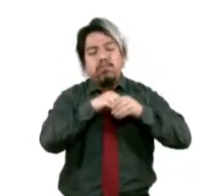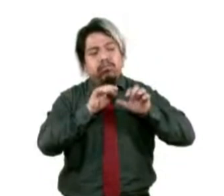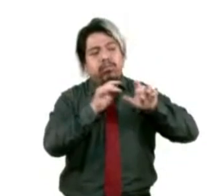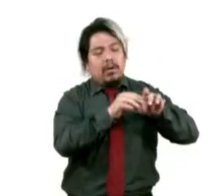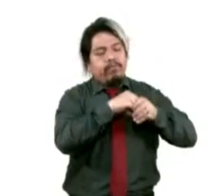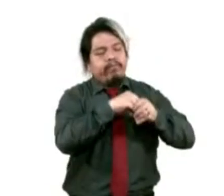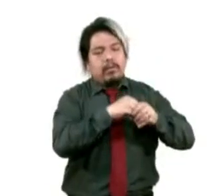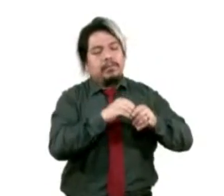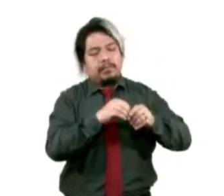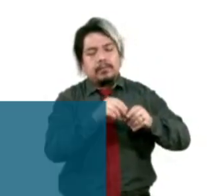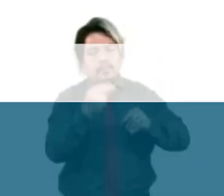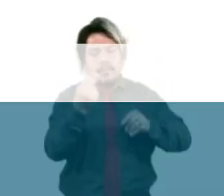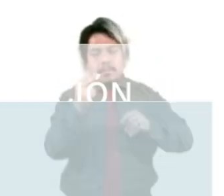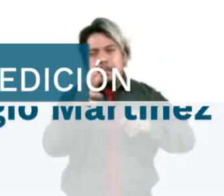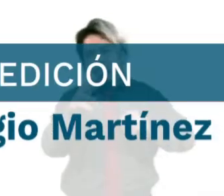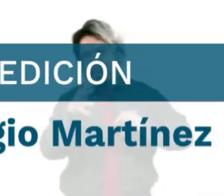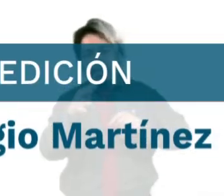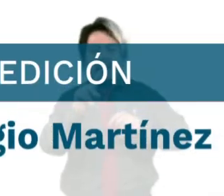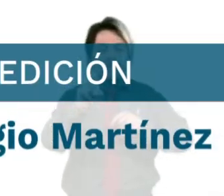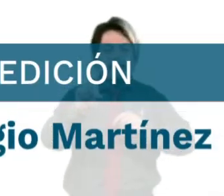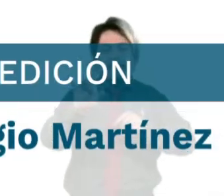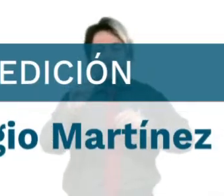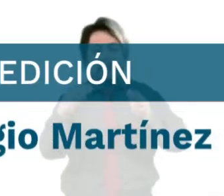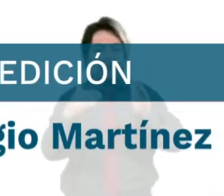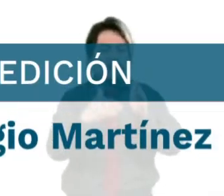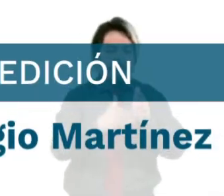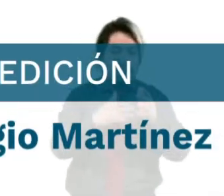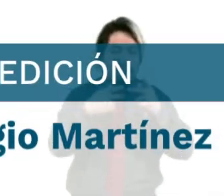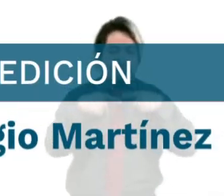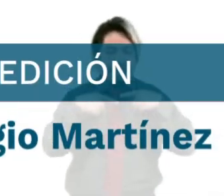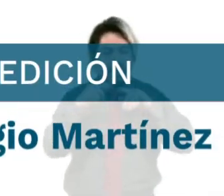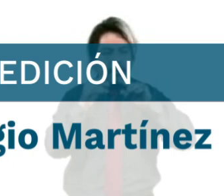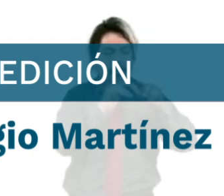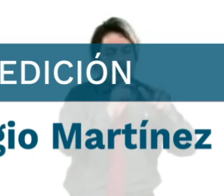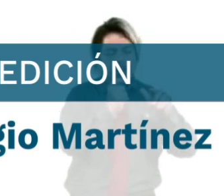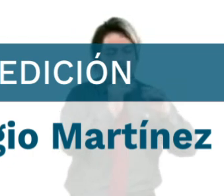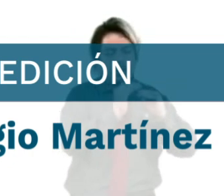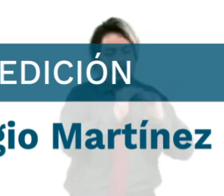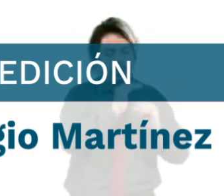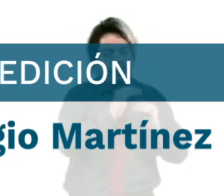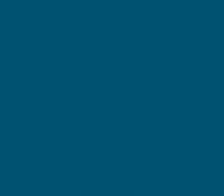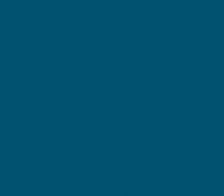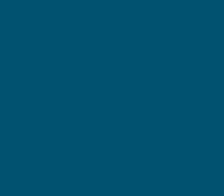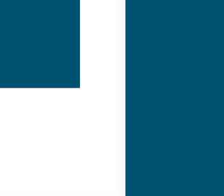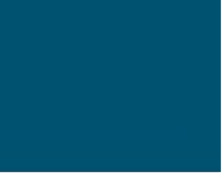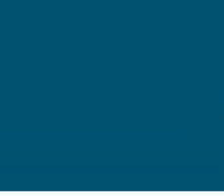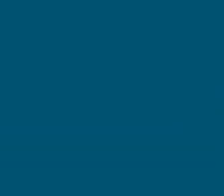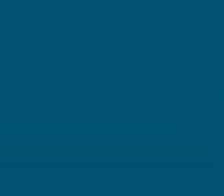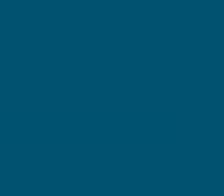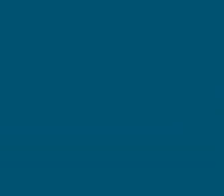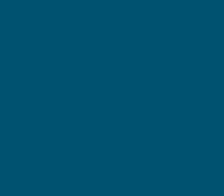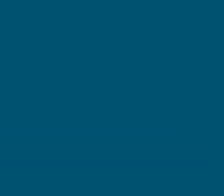acudirán a vacunarse, que estimamos serán cerca de 150.000 personas, tal vez un poco más, pueda ser de manera distribuida.